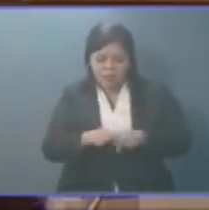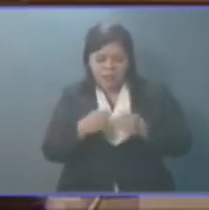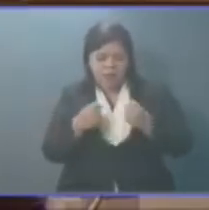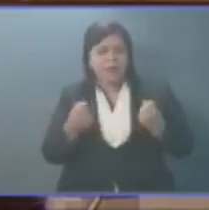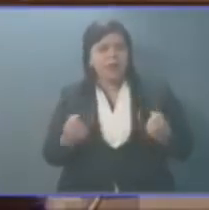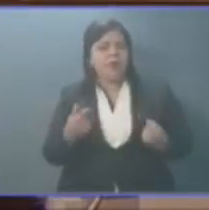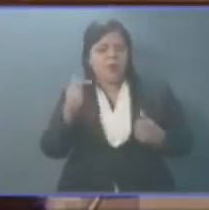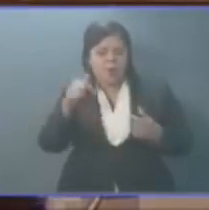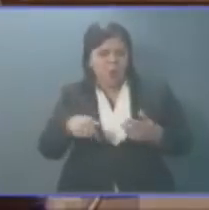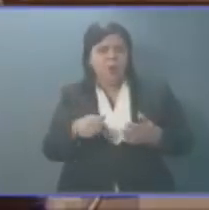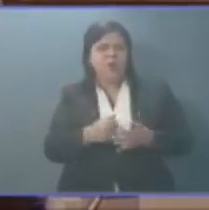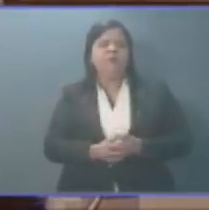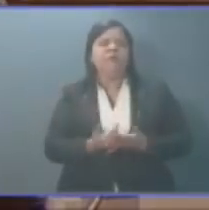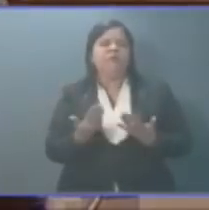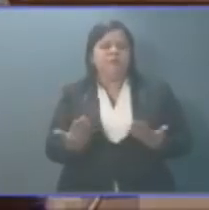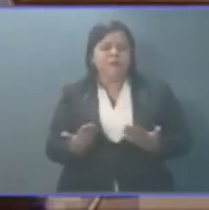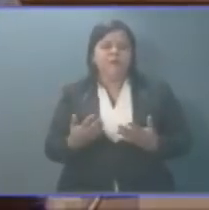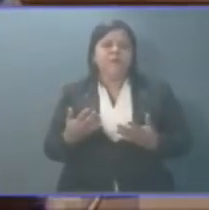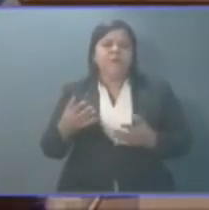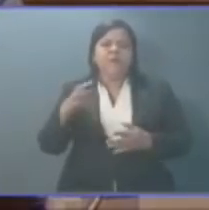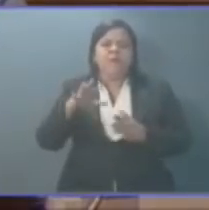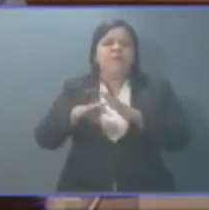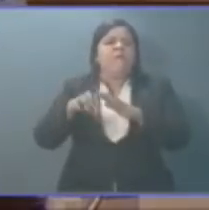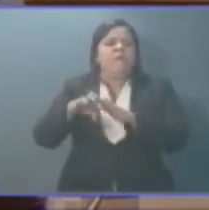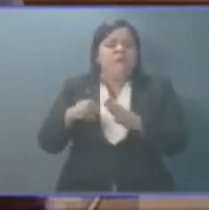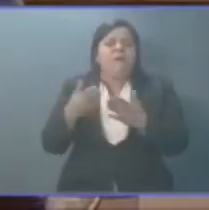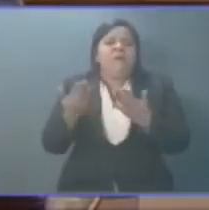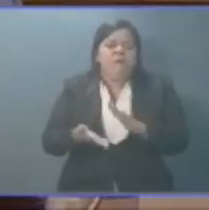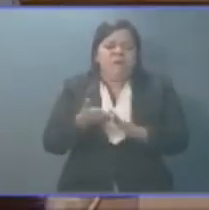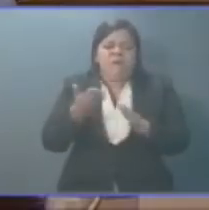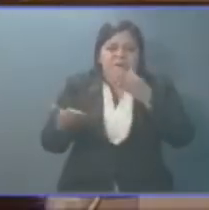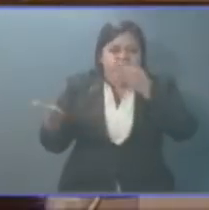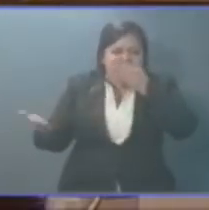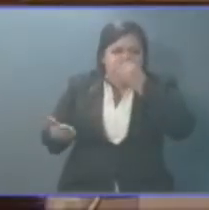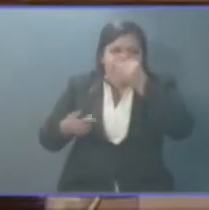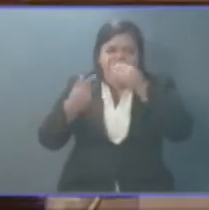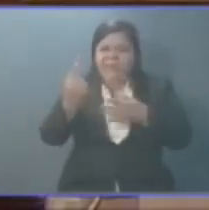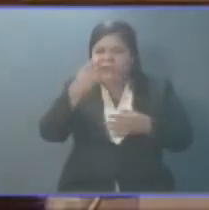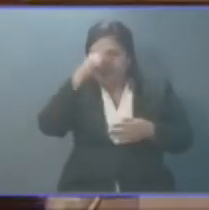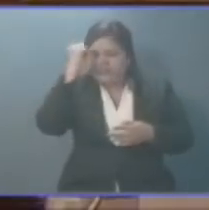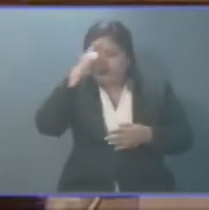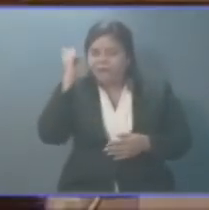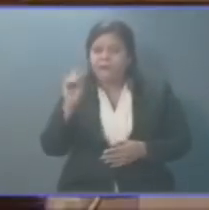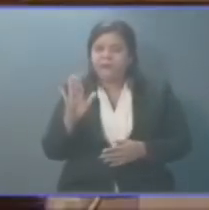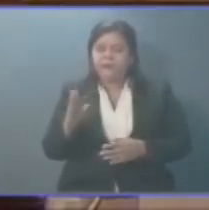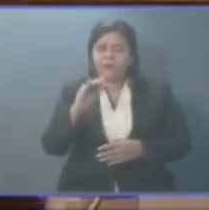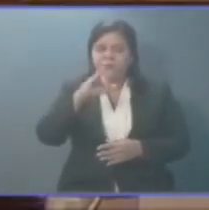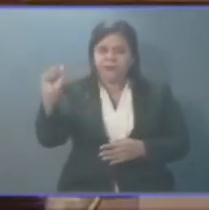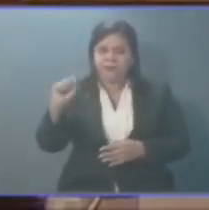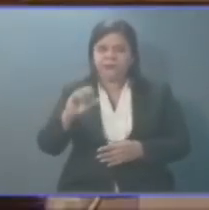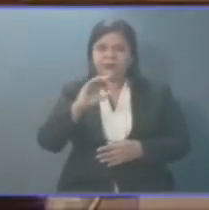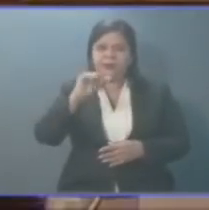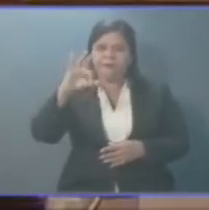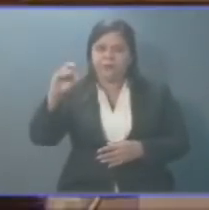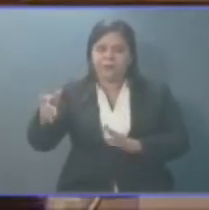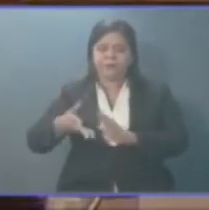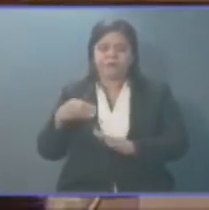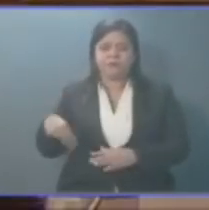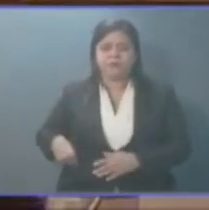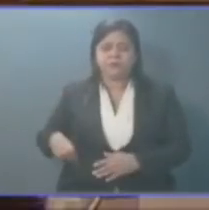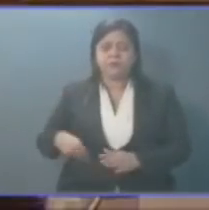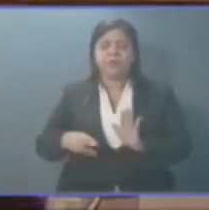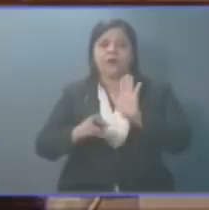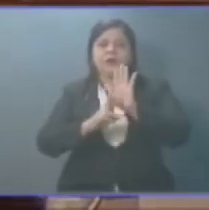son delincuentes apropiándose de las retenciones legales de los trabajadores. Pero no lo van a hacer, porque representan